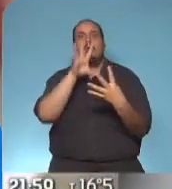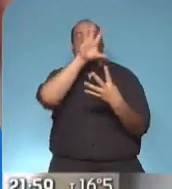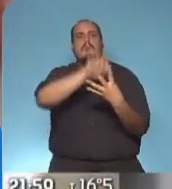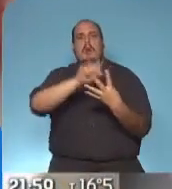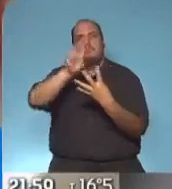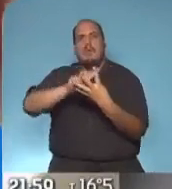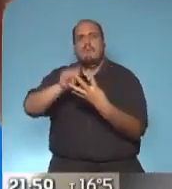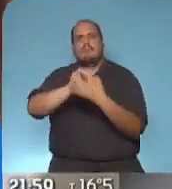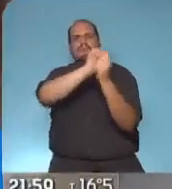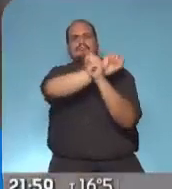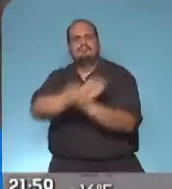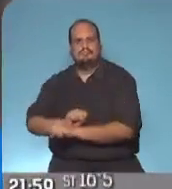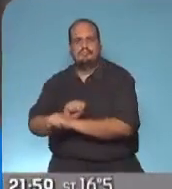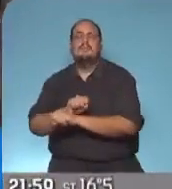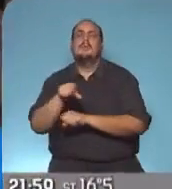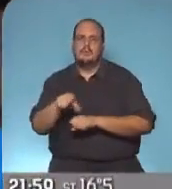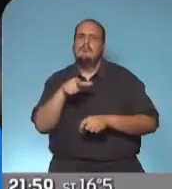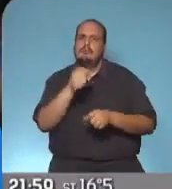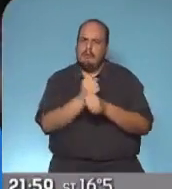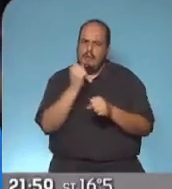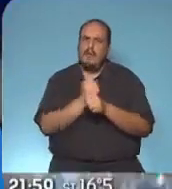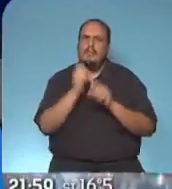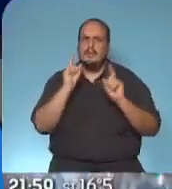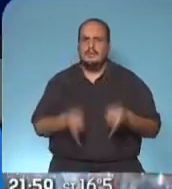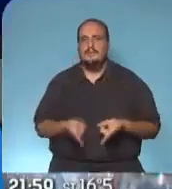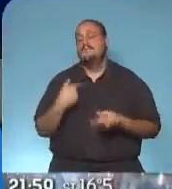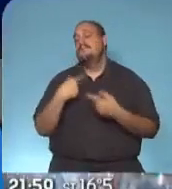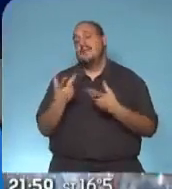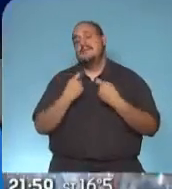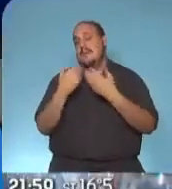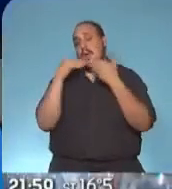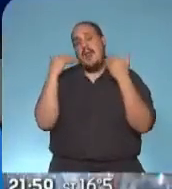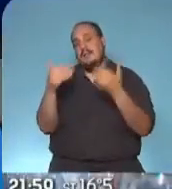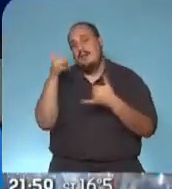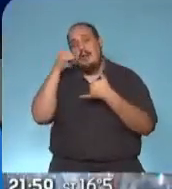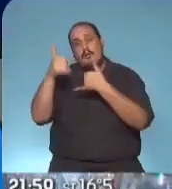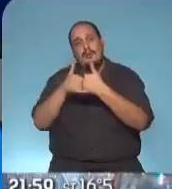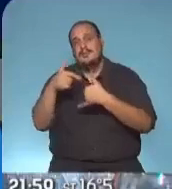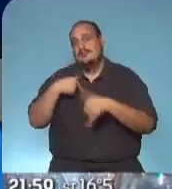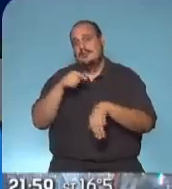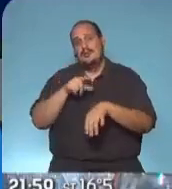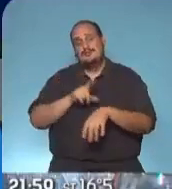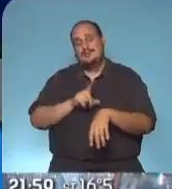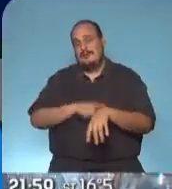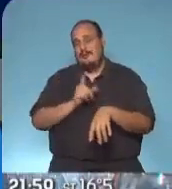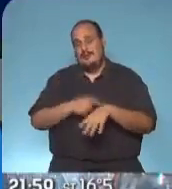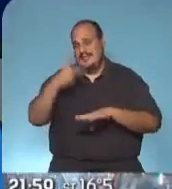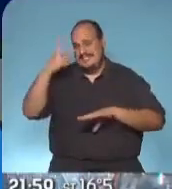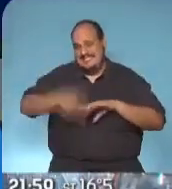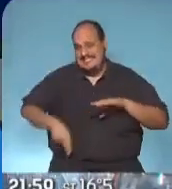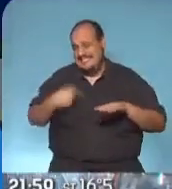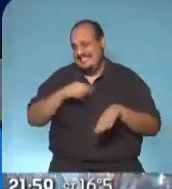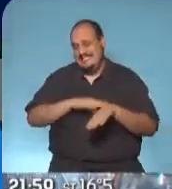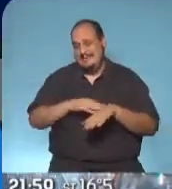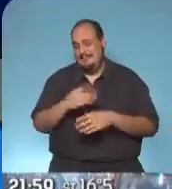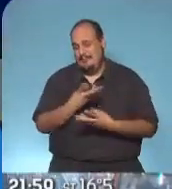familia. Ministra, así que también se está actuando. Necesitamos agradecerle esta comunicación. Estamos terminando el noticiero, ya no nos queda tiempo para más, pero